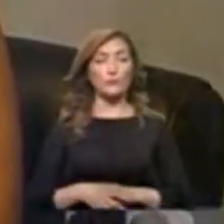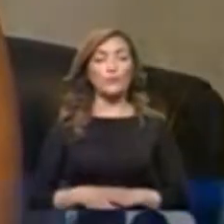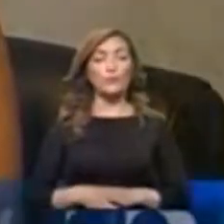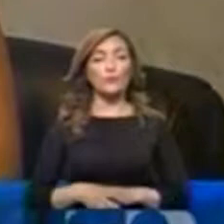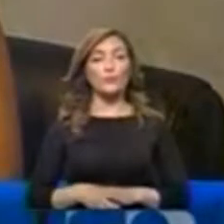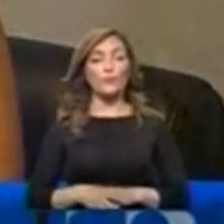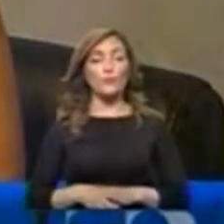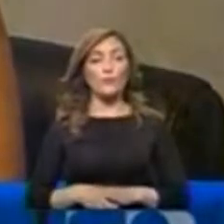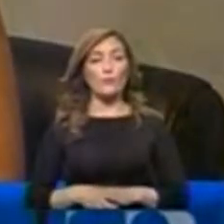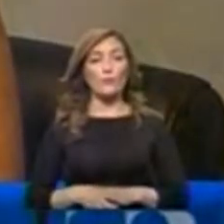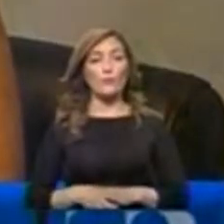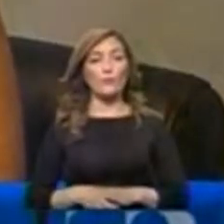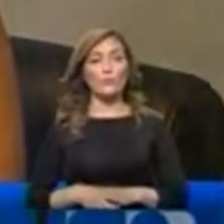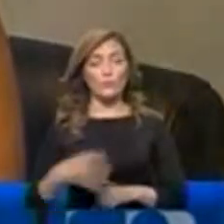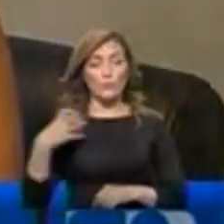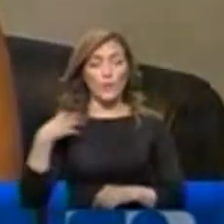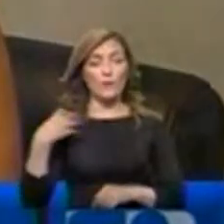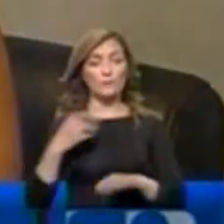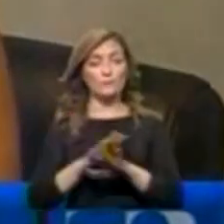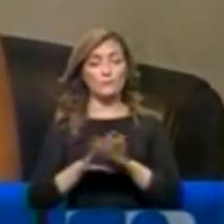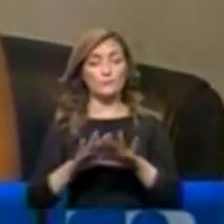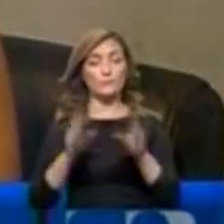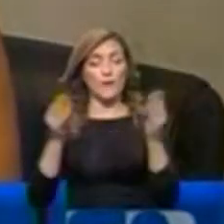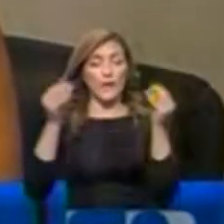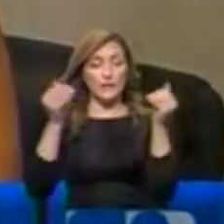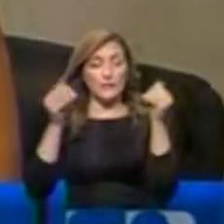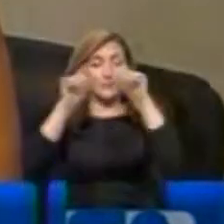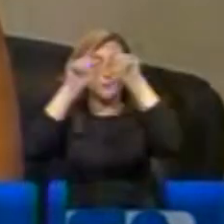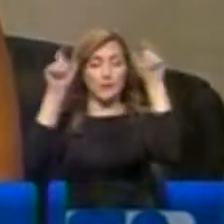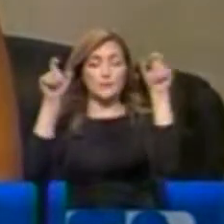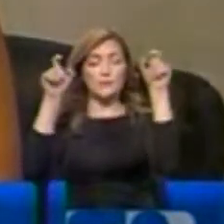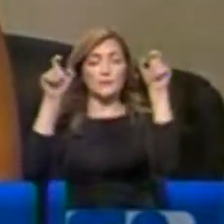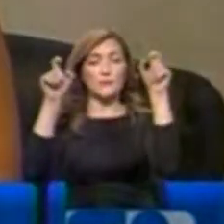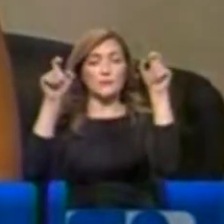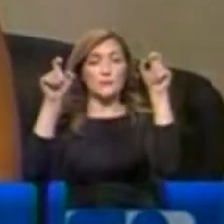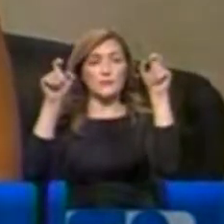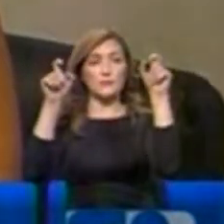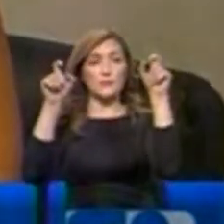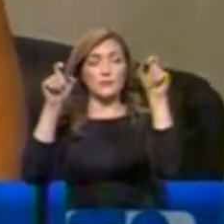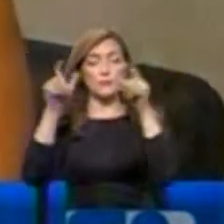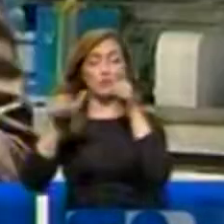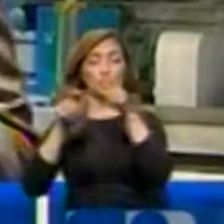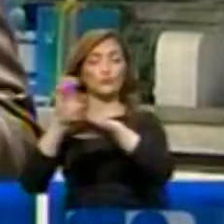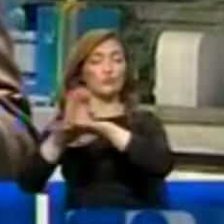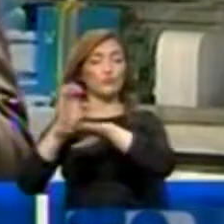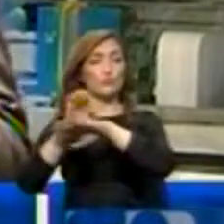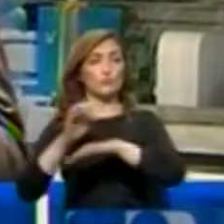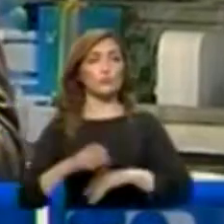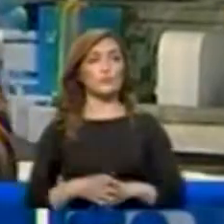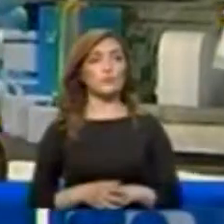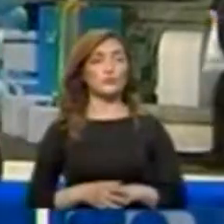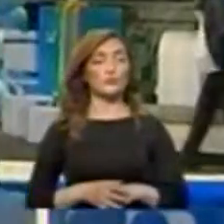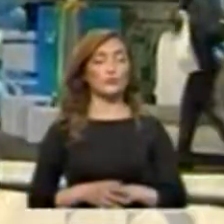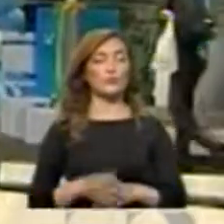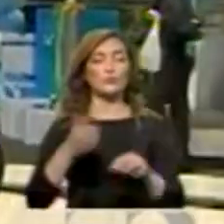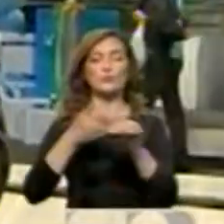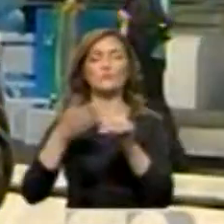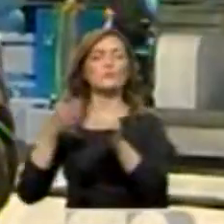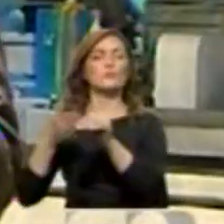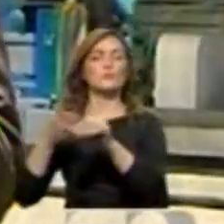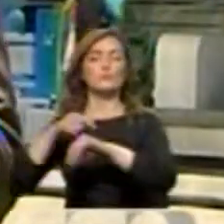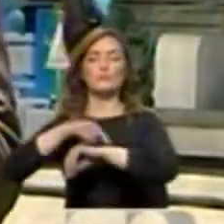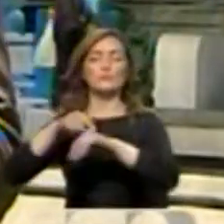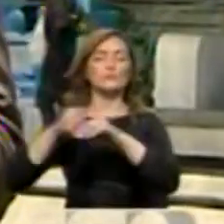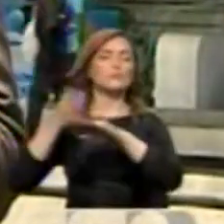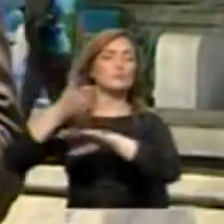garantizar eso en el tiempo. La calidad de la empresa, el bien de los ecuatorianos. Pues entre los objetivos a largo